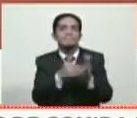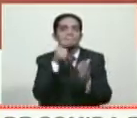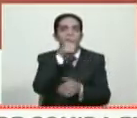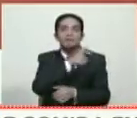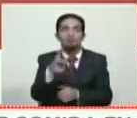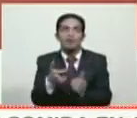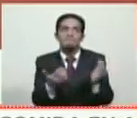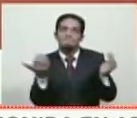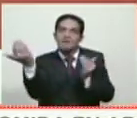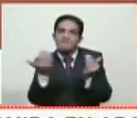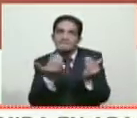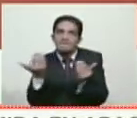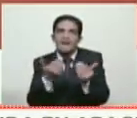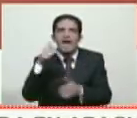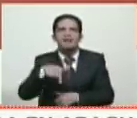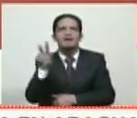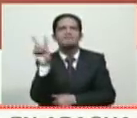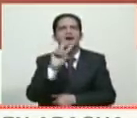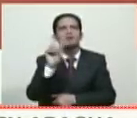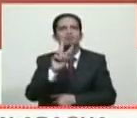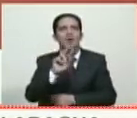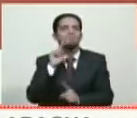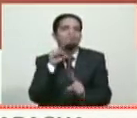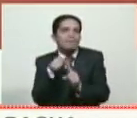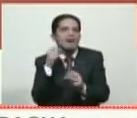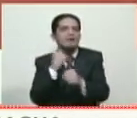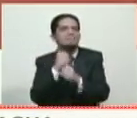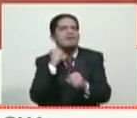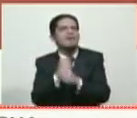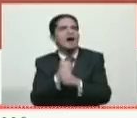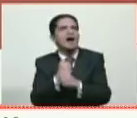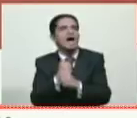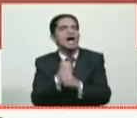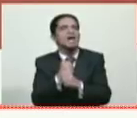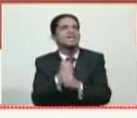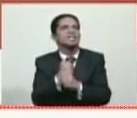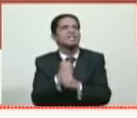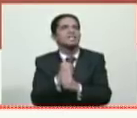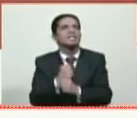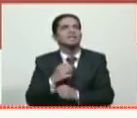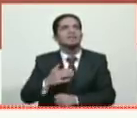regresado a su país para trabajar, para poder